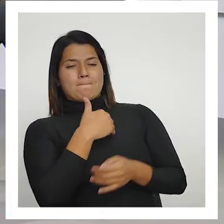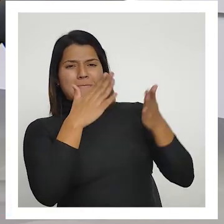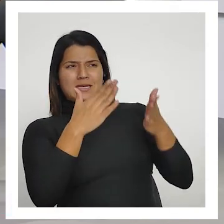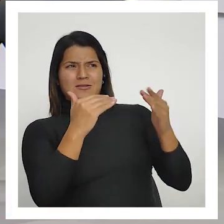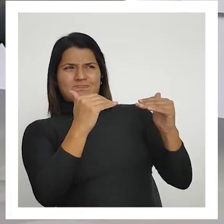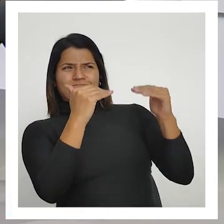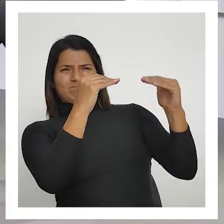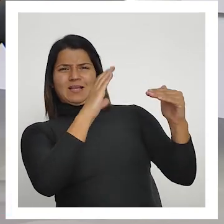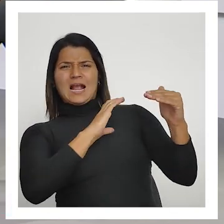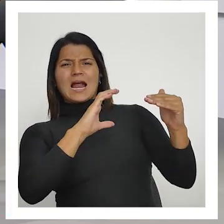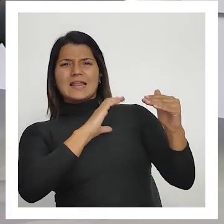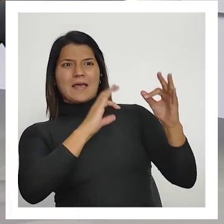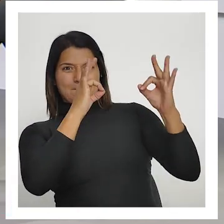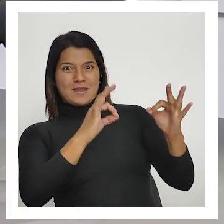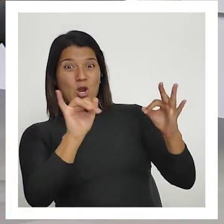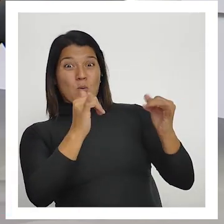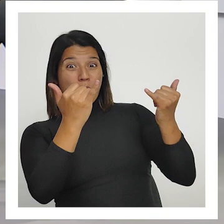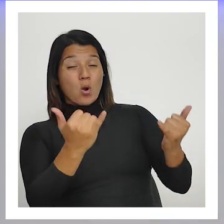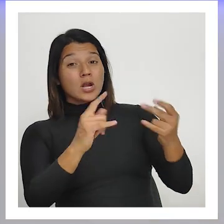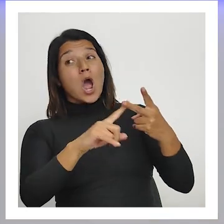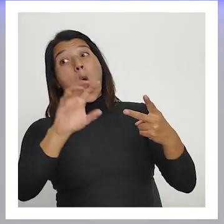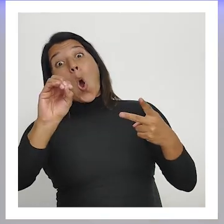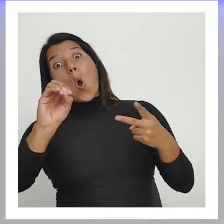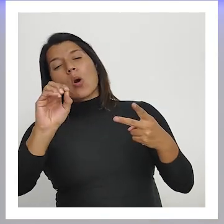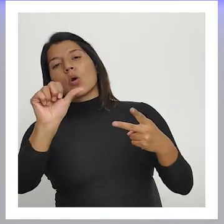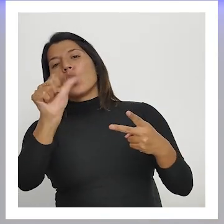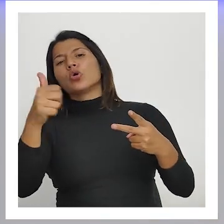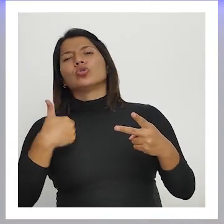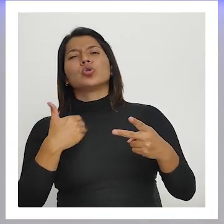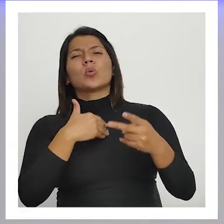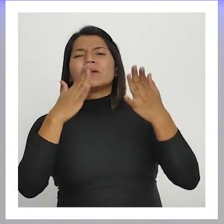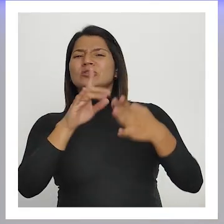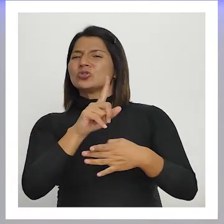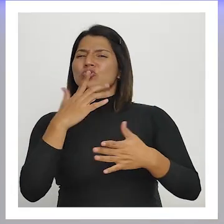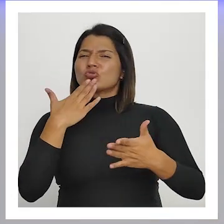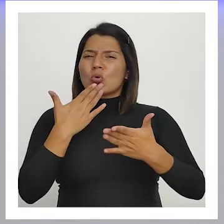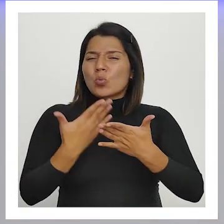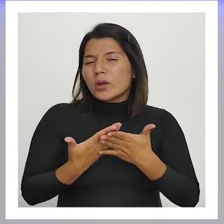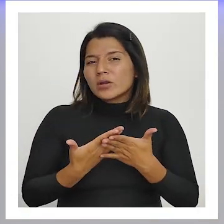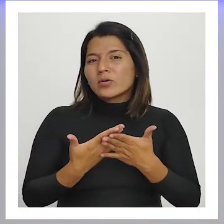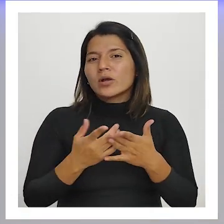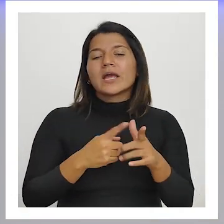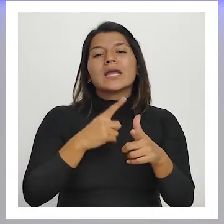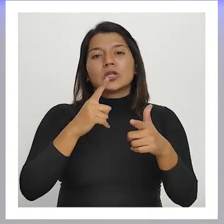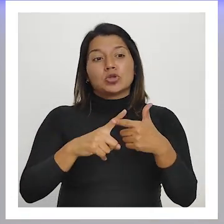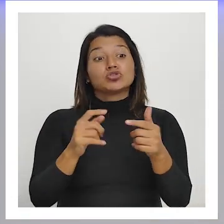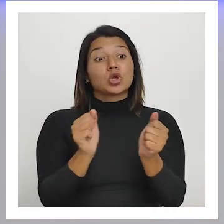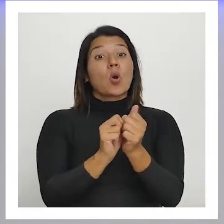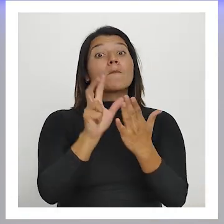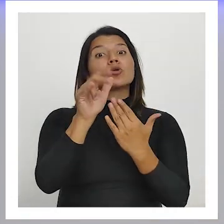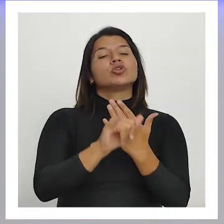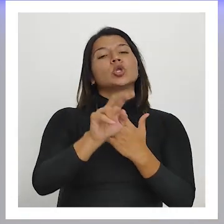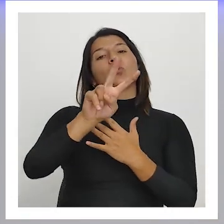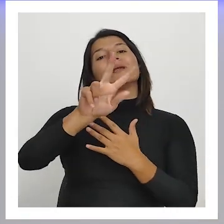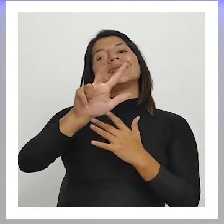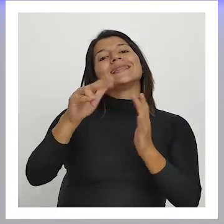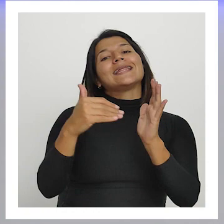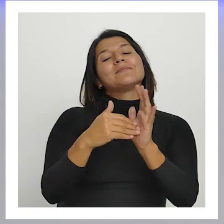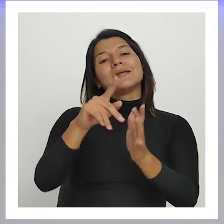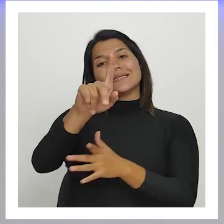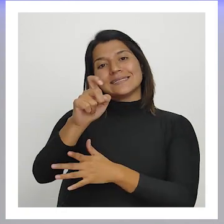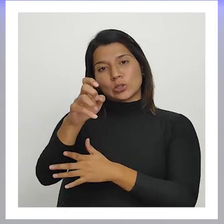tenemos, o podríamos tener un ministro que no sea tan bueno como el que tenemos ahora. Entonces, la intención con 23.114 es